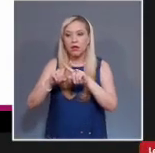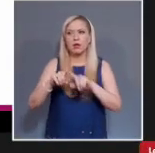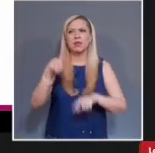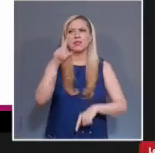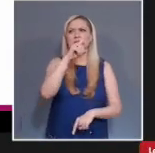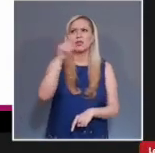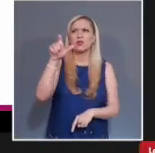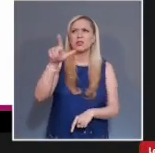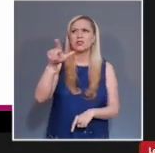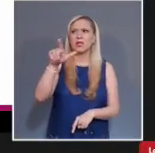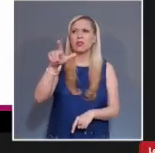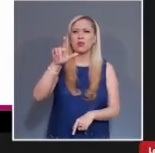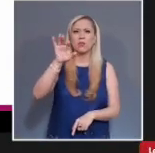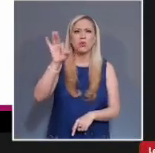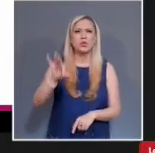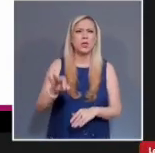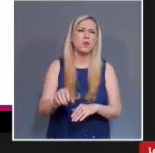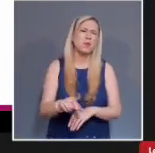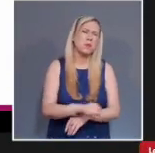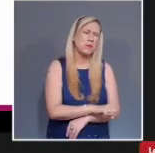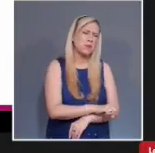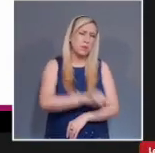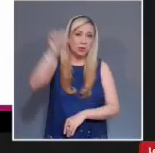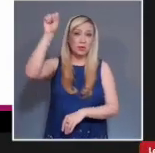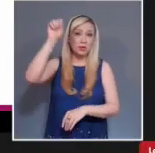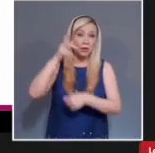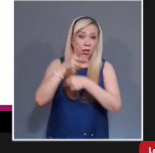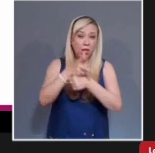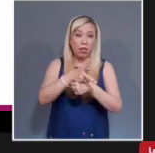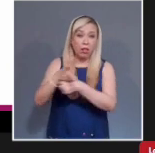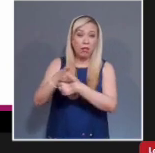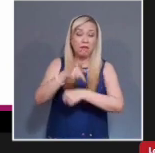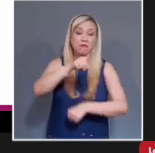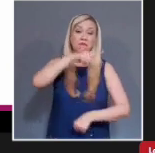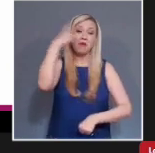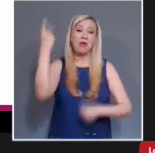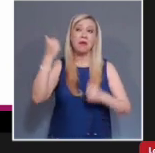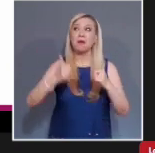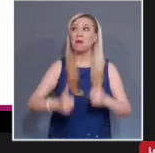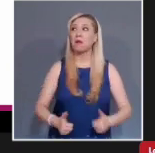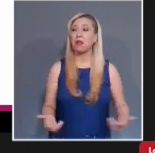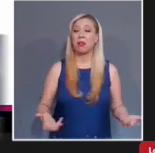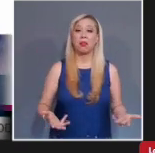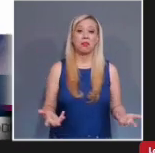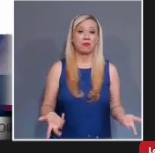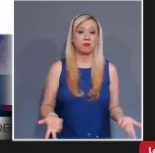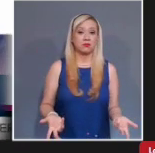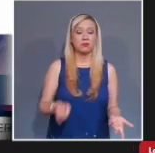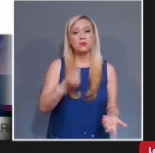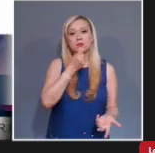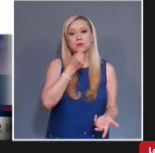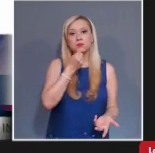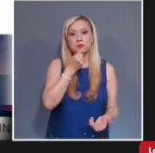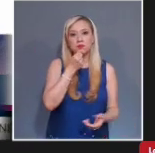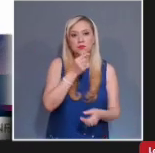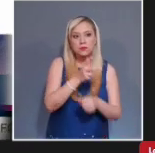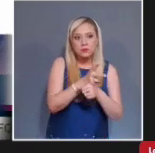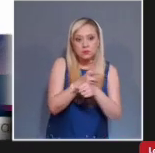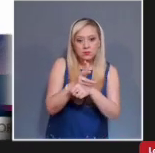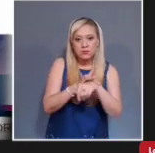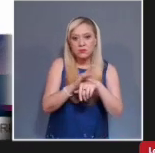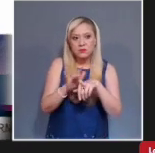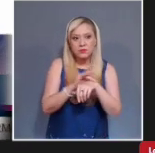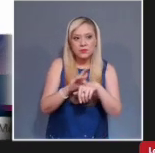del hogar, es decir, cuando ven las tomas de los pequeños en pornografía, atrás se